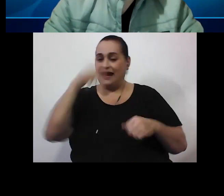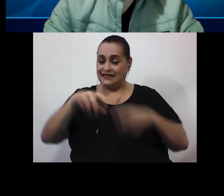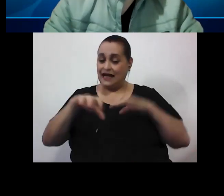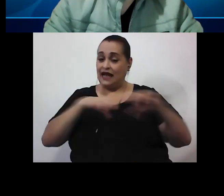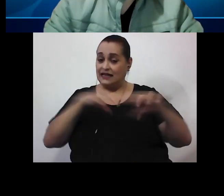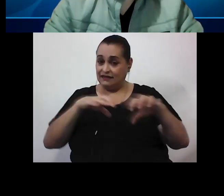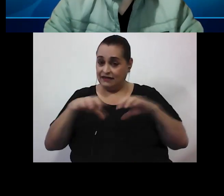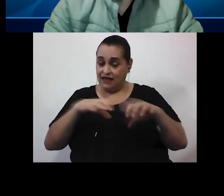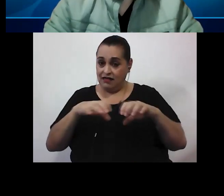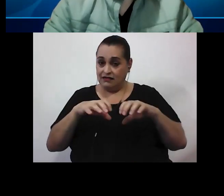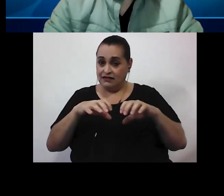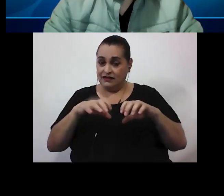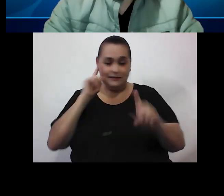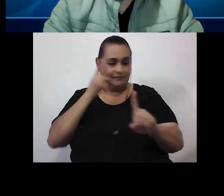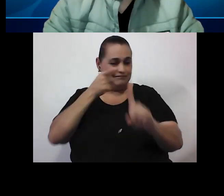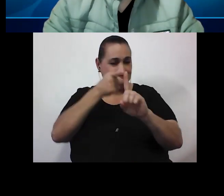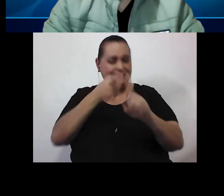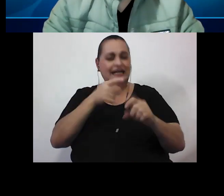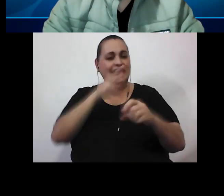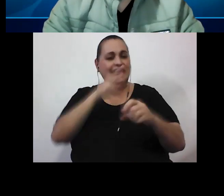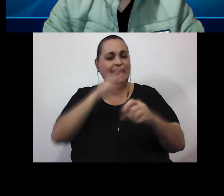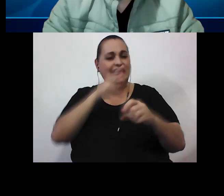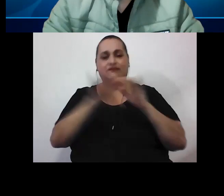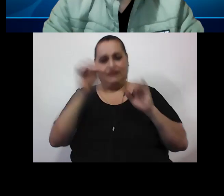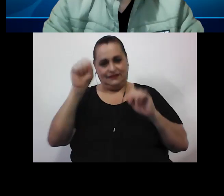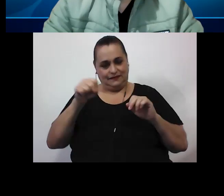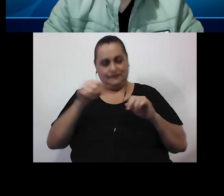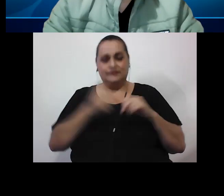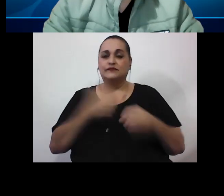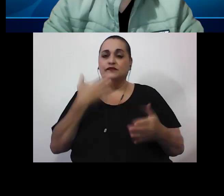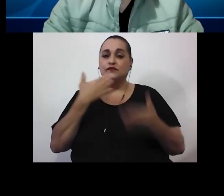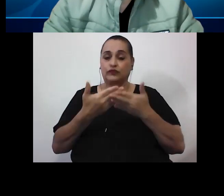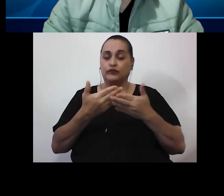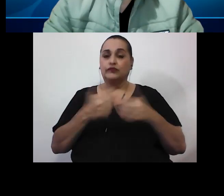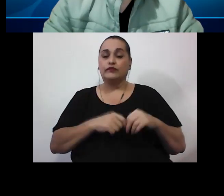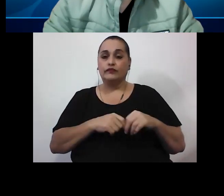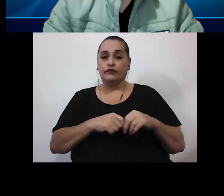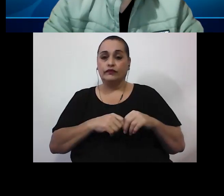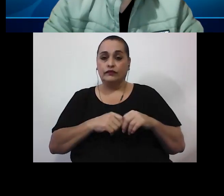sea inclusiva. Bueno,